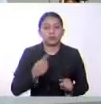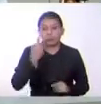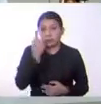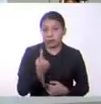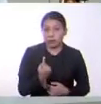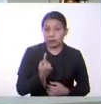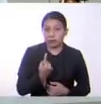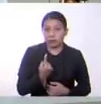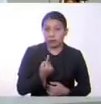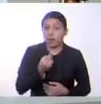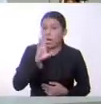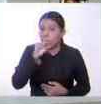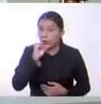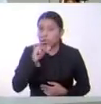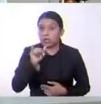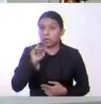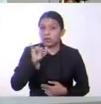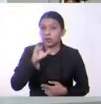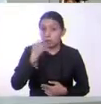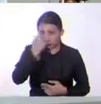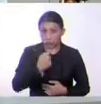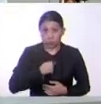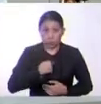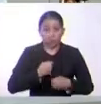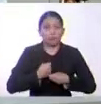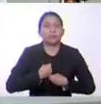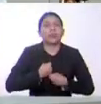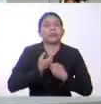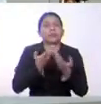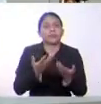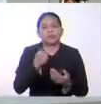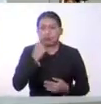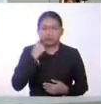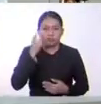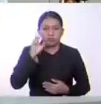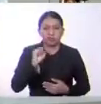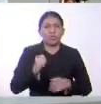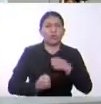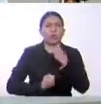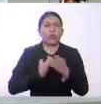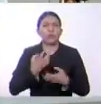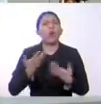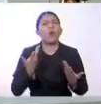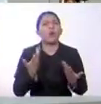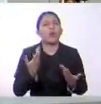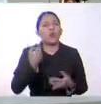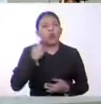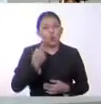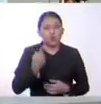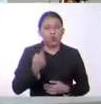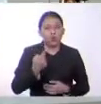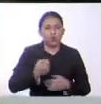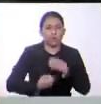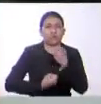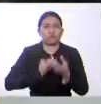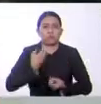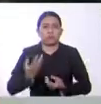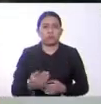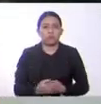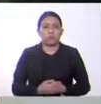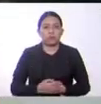entiende como el que transmite el mensaje. ¿Qué vio usted en el poema? ¿Cómo vio al yo lírico en ese texto?